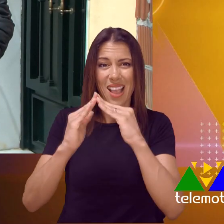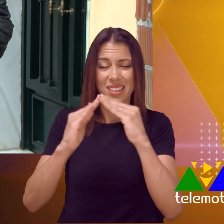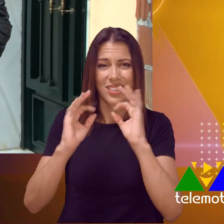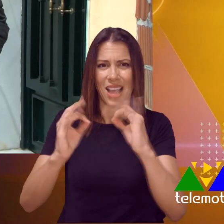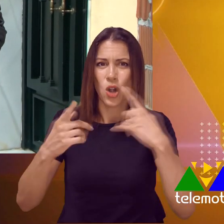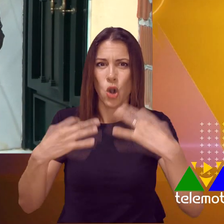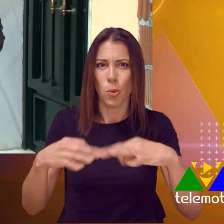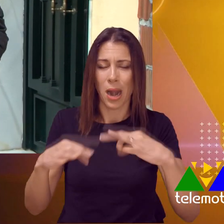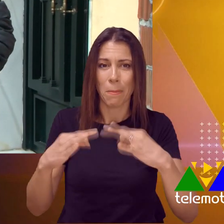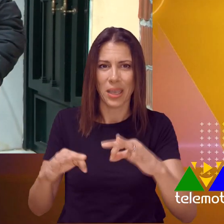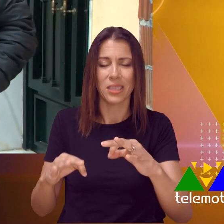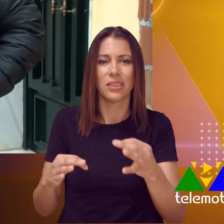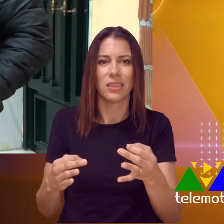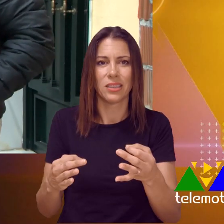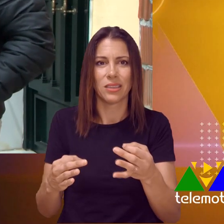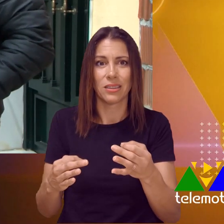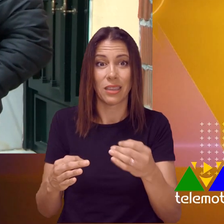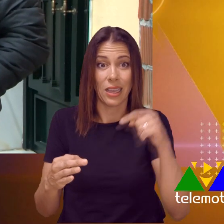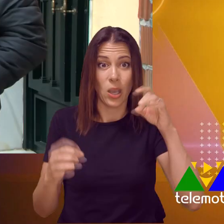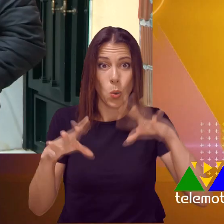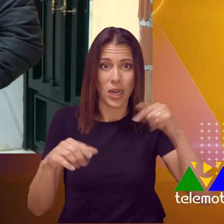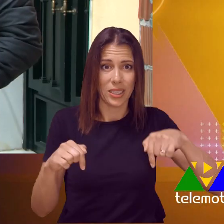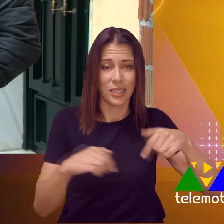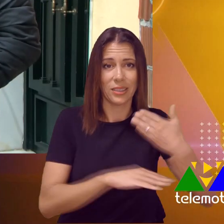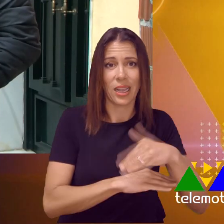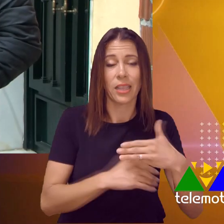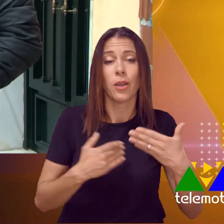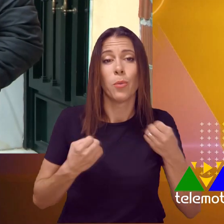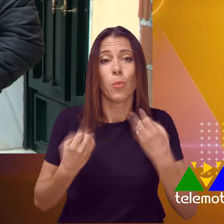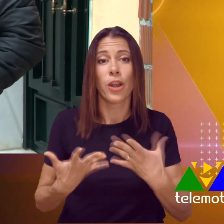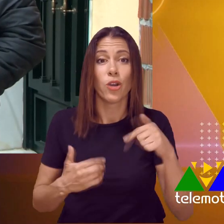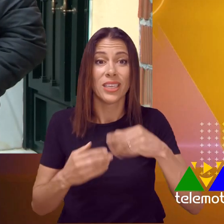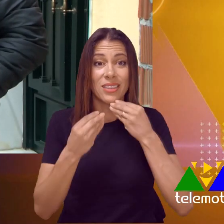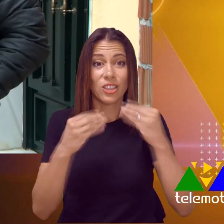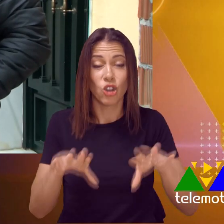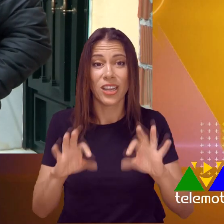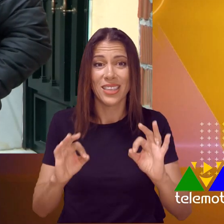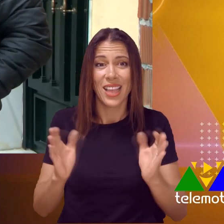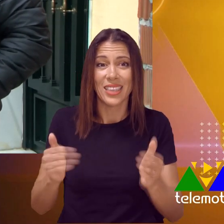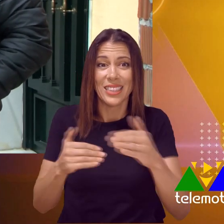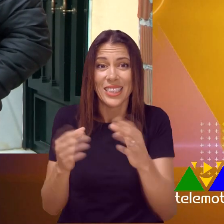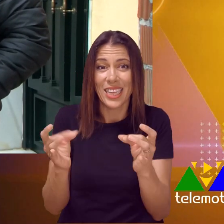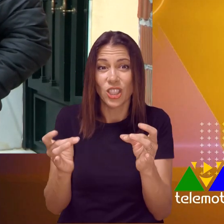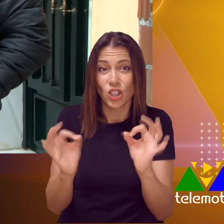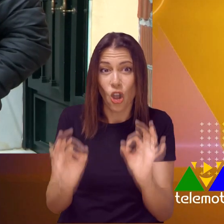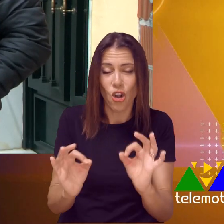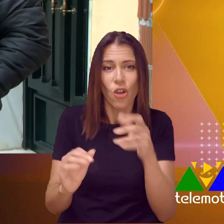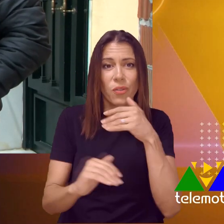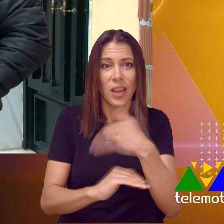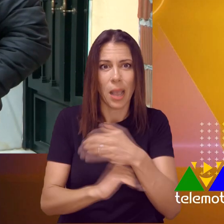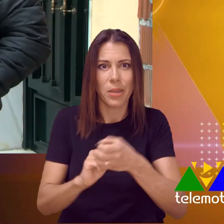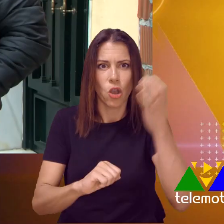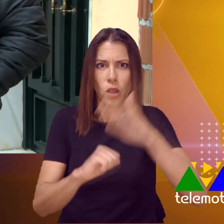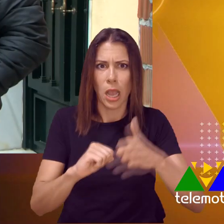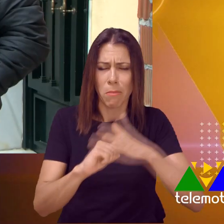estaban en esta calle. Y bueno, esa historia del tesoro del Camino a las Cañas, pues se